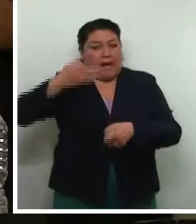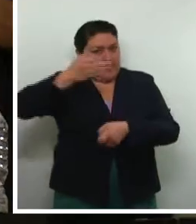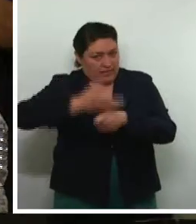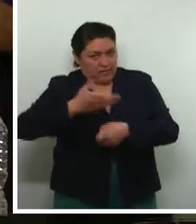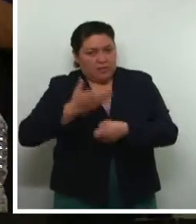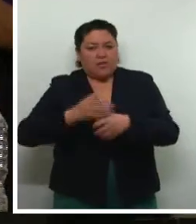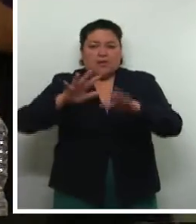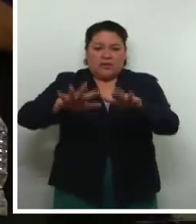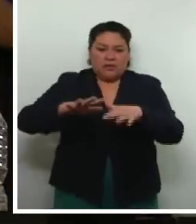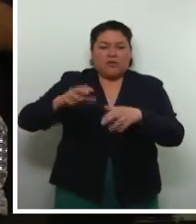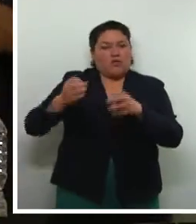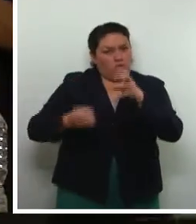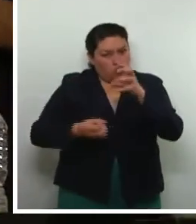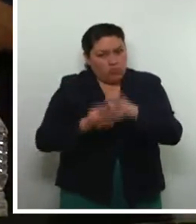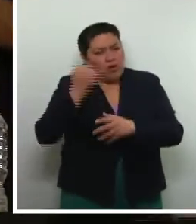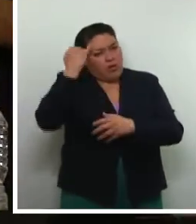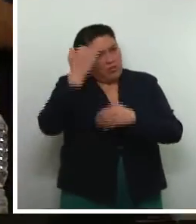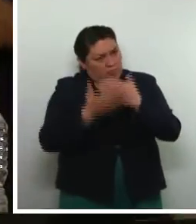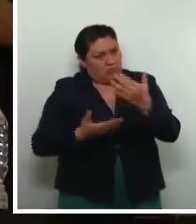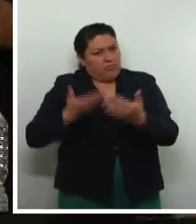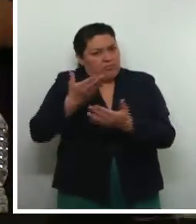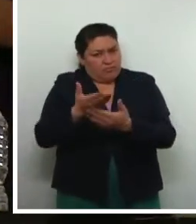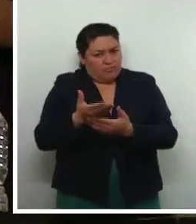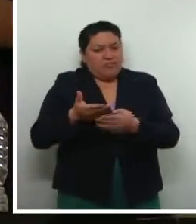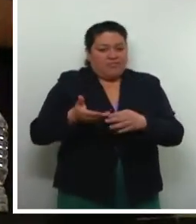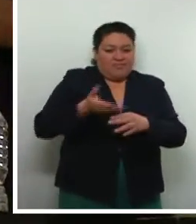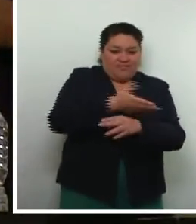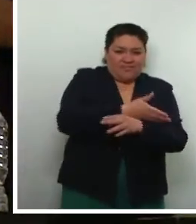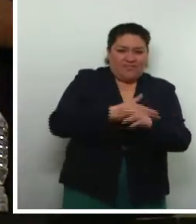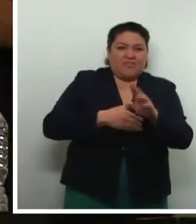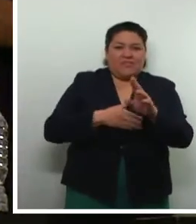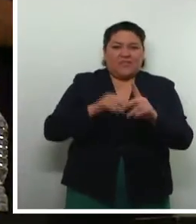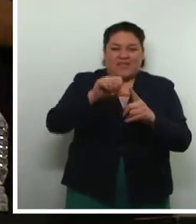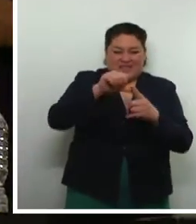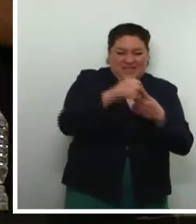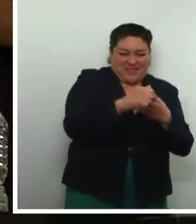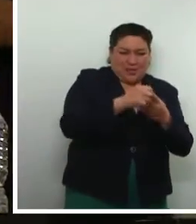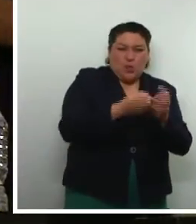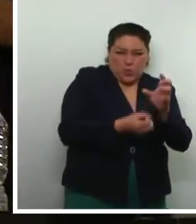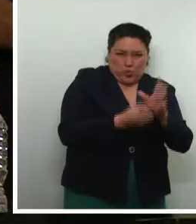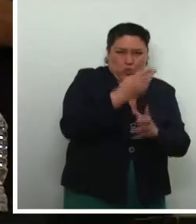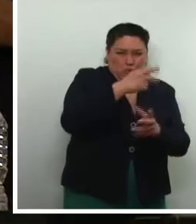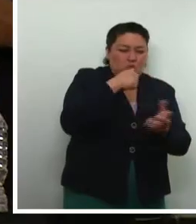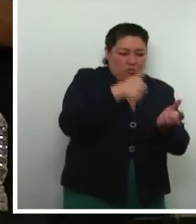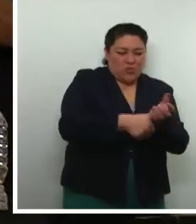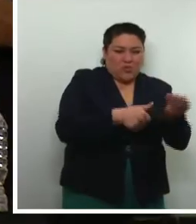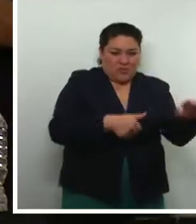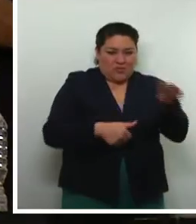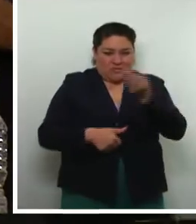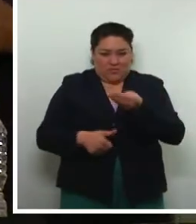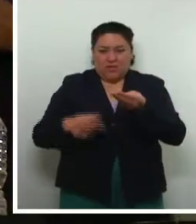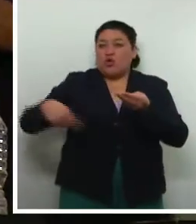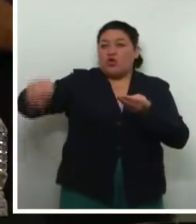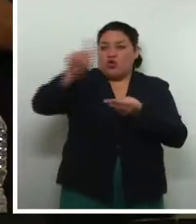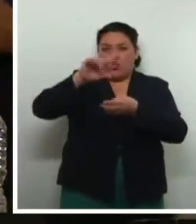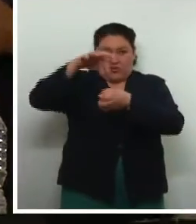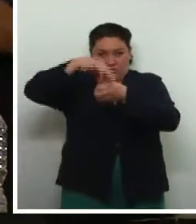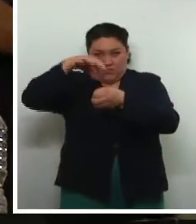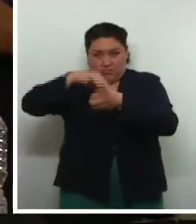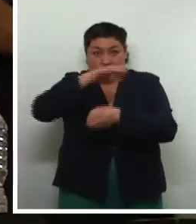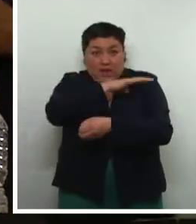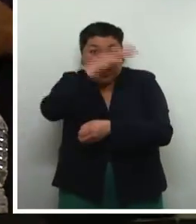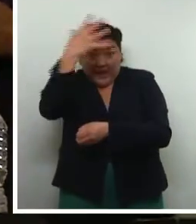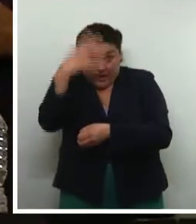nuevo dictamen sobre las 97 reservas en lo general y en lo